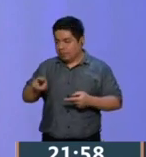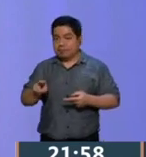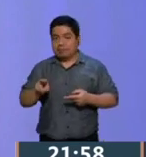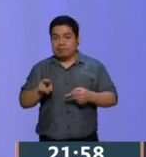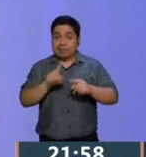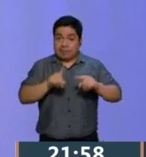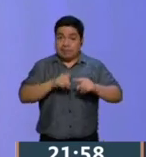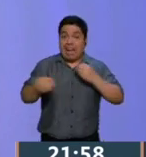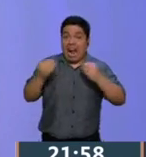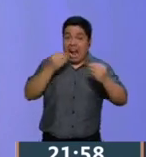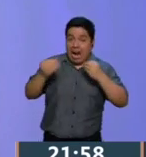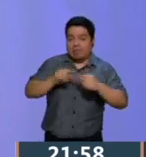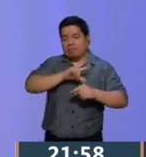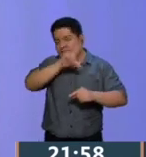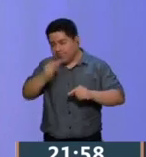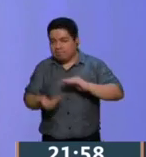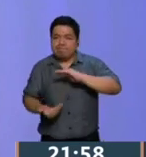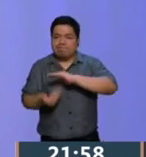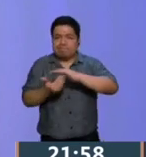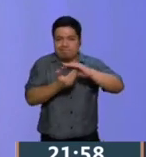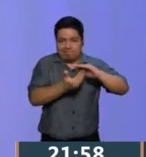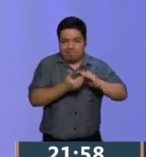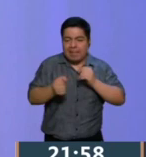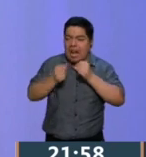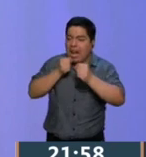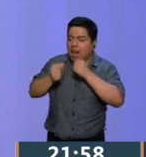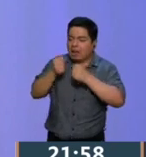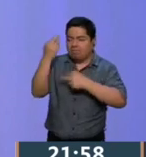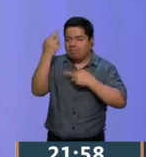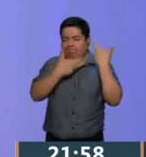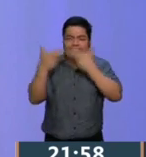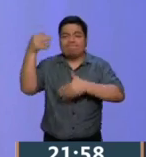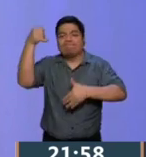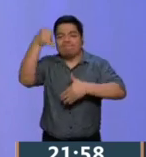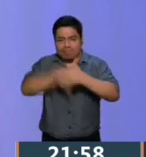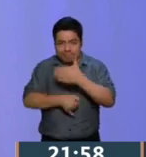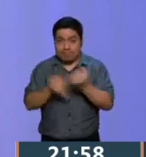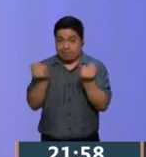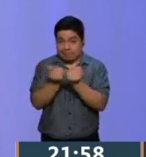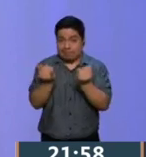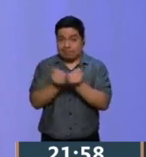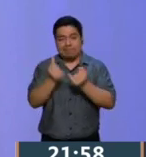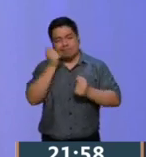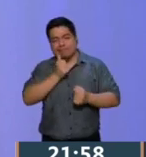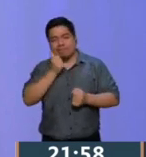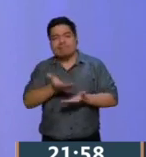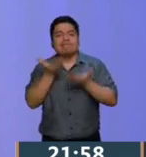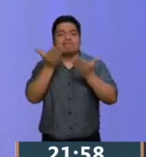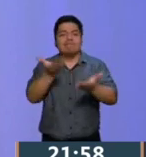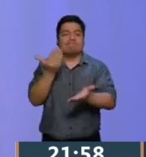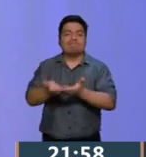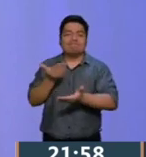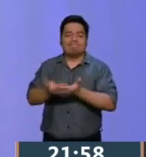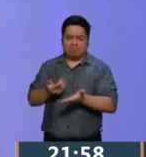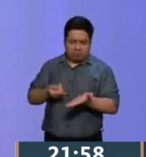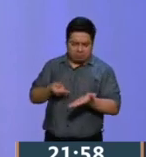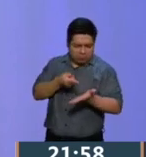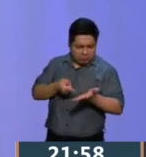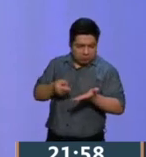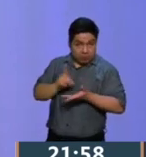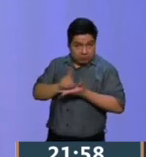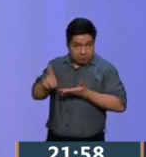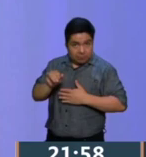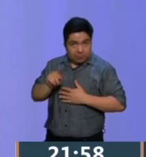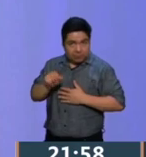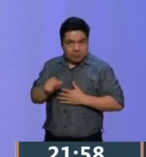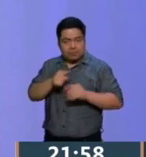tener el debate, y después tendremos una mesa de periodistas con análisis sobre el debate, y también, como nuestro compromiso es con la verdad, vamos a tener una mesa de verificación de datos